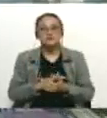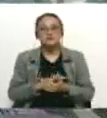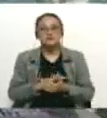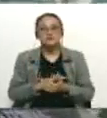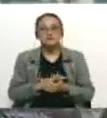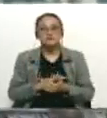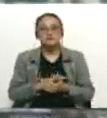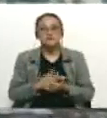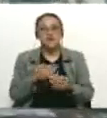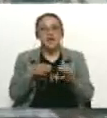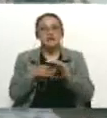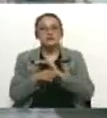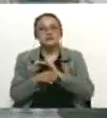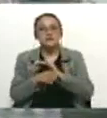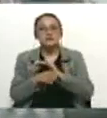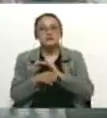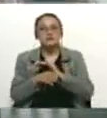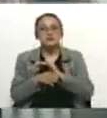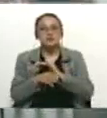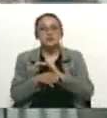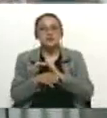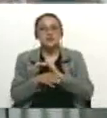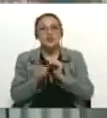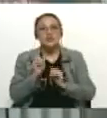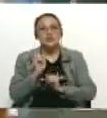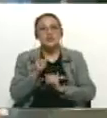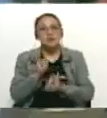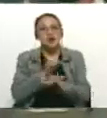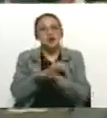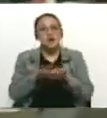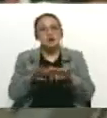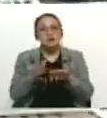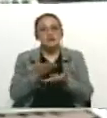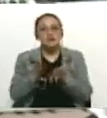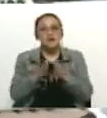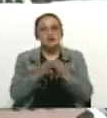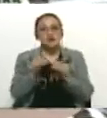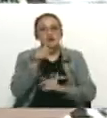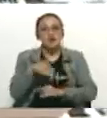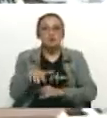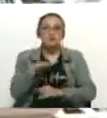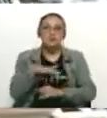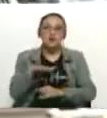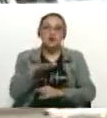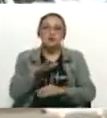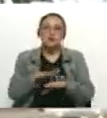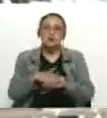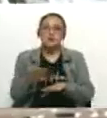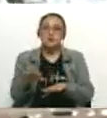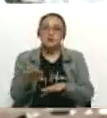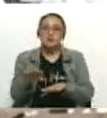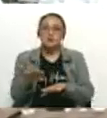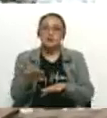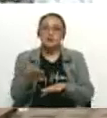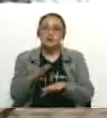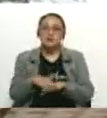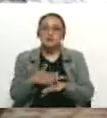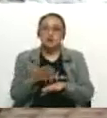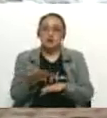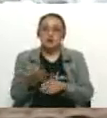Este acceso debe ser totalmente gratuito a todo nuestro pueblo. ¿Por qué? Bueno, porque